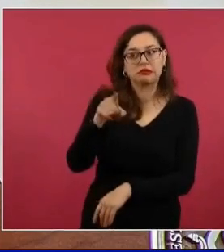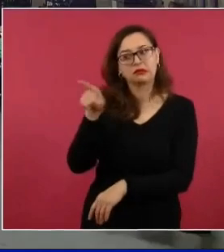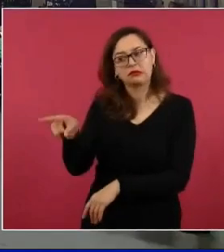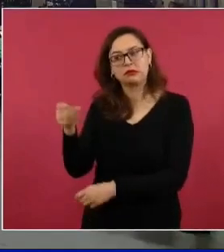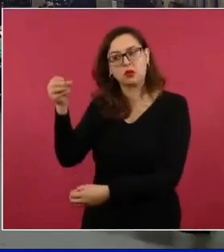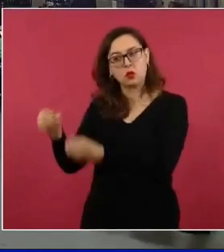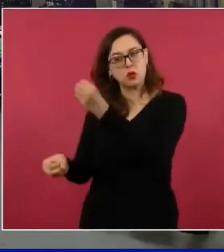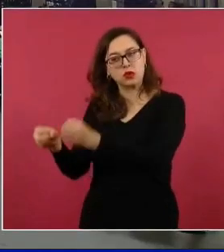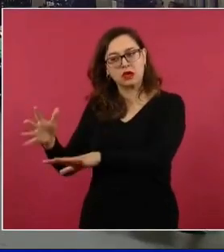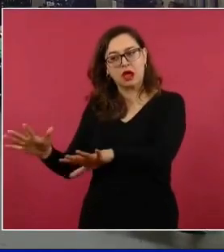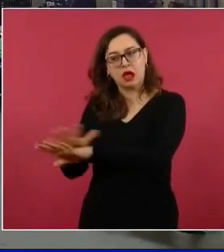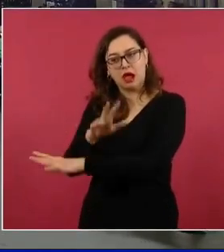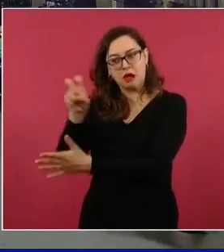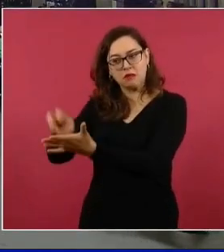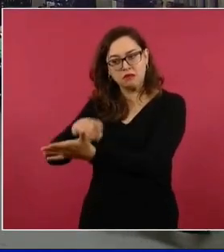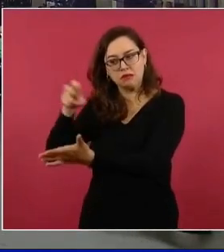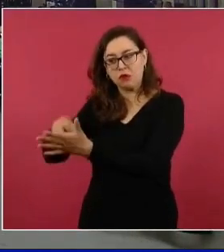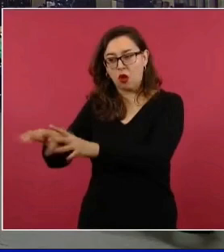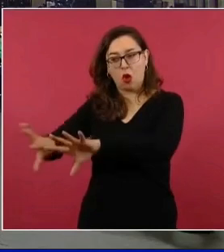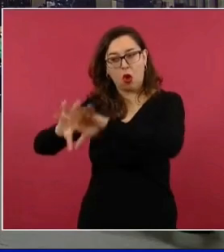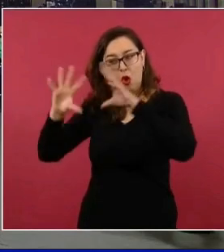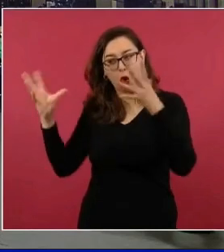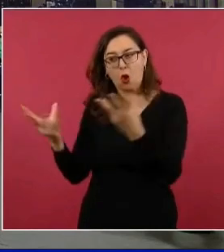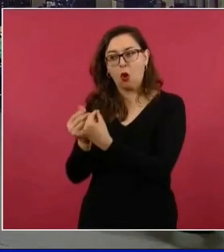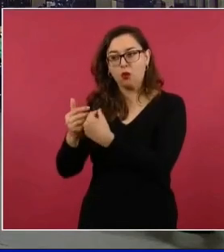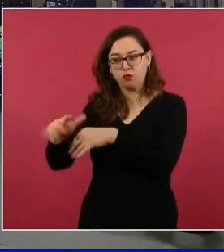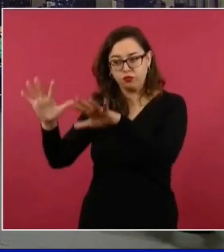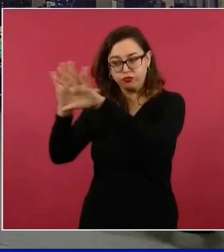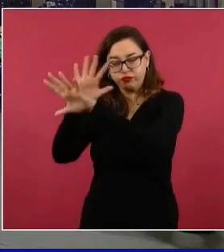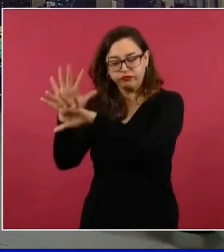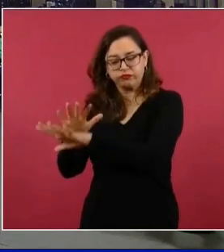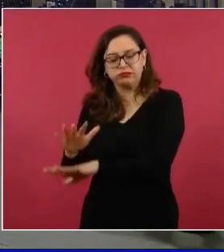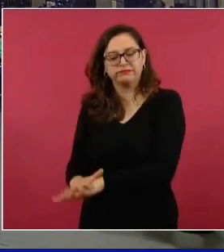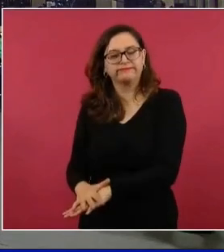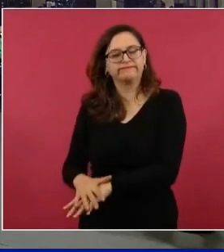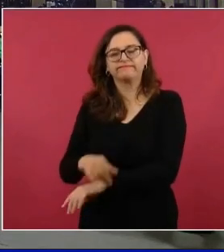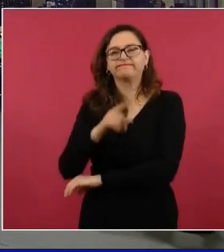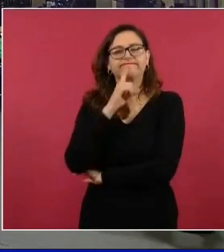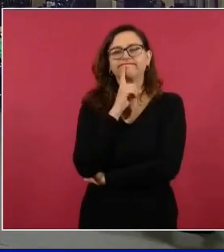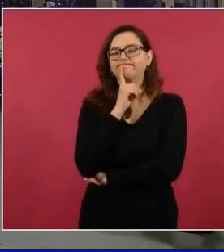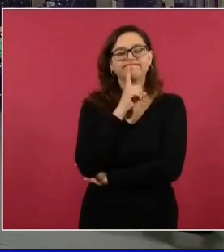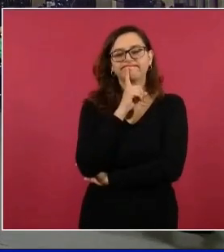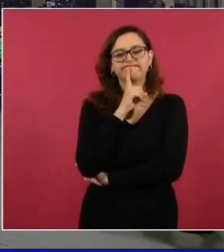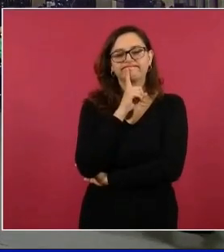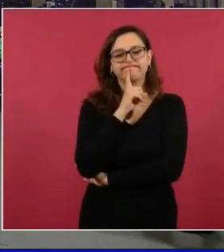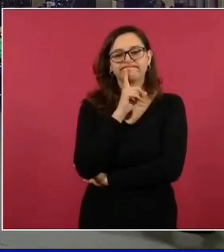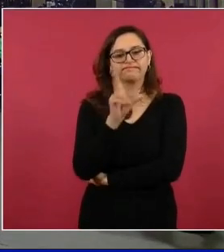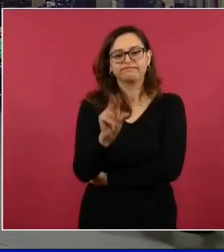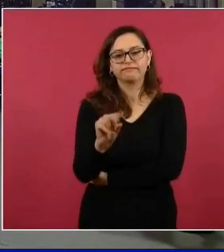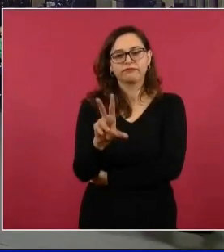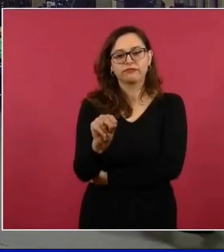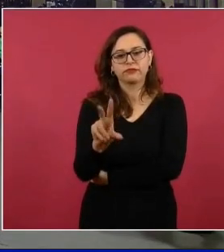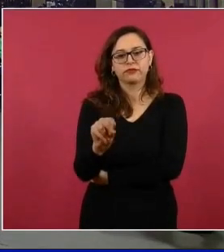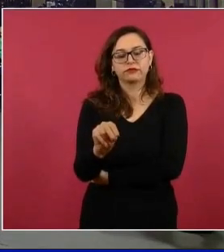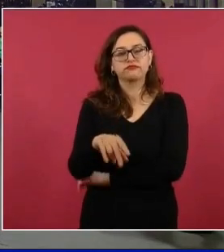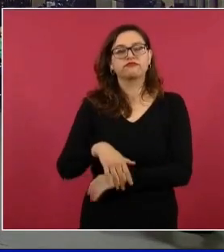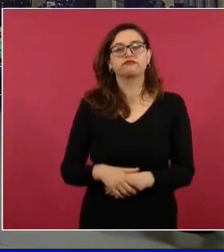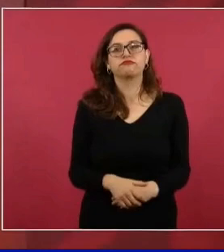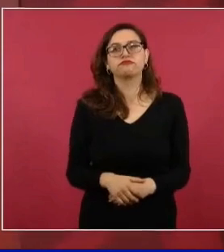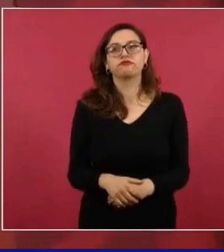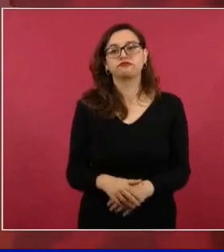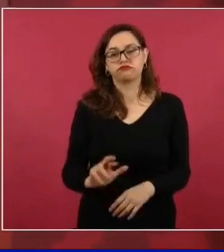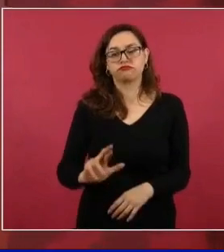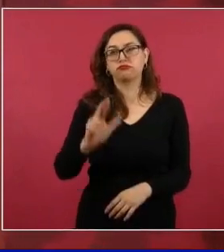para renovar todo, incluso retomar lo que en algún tiempo se